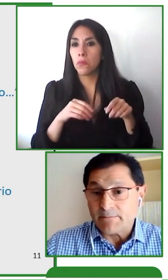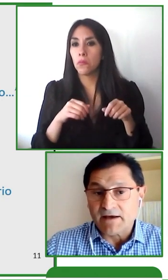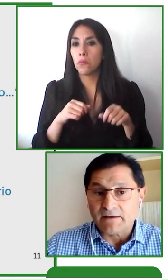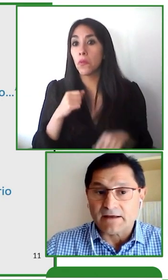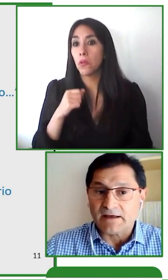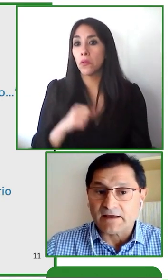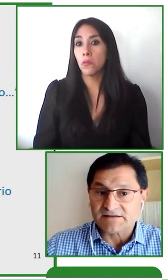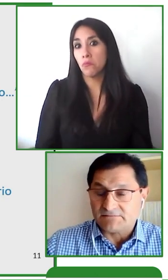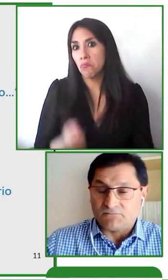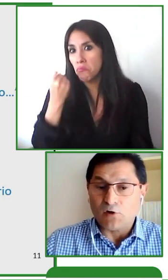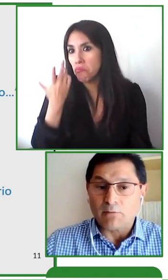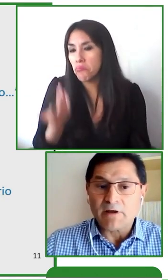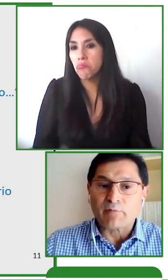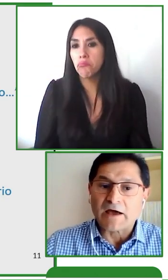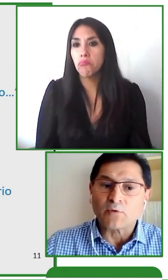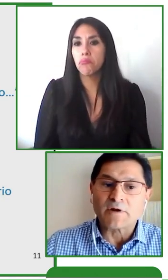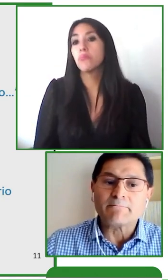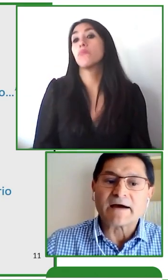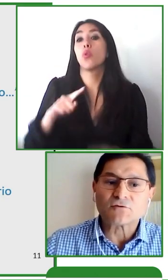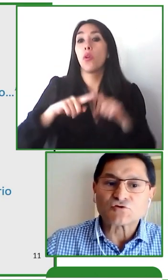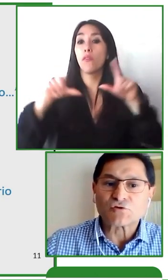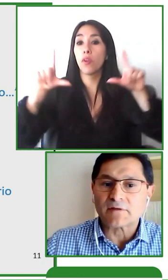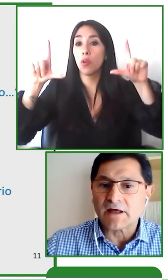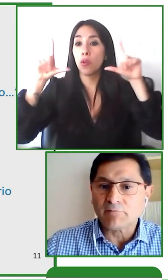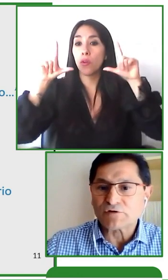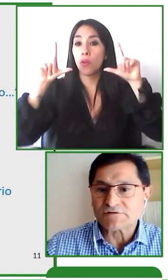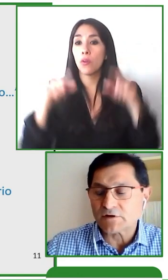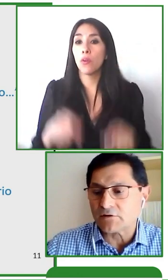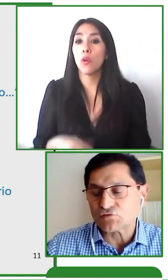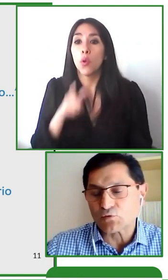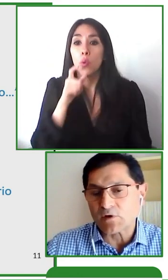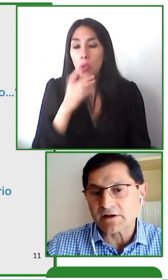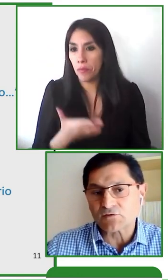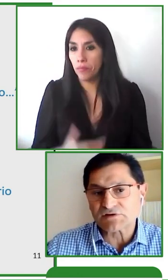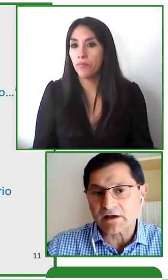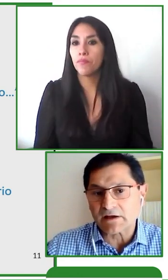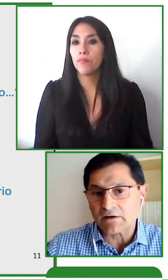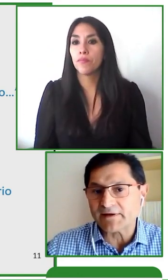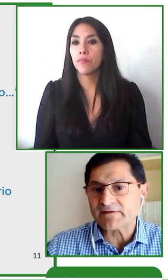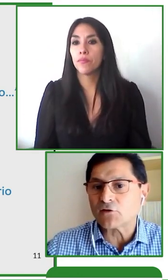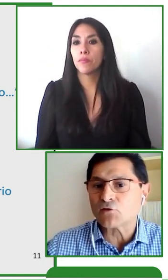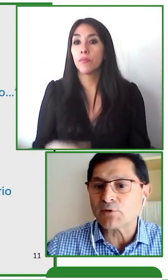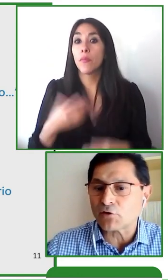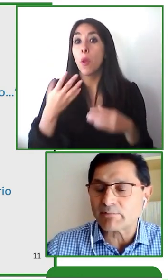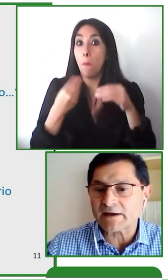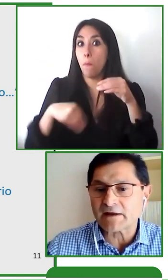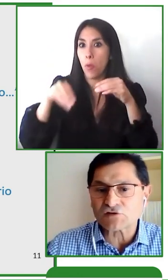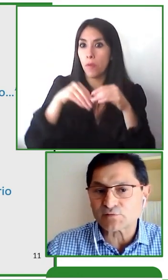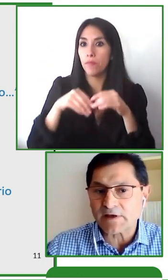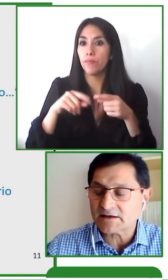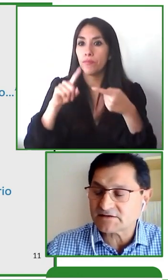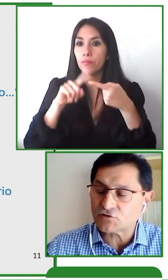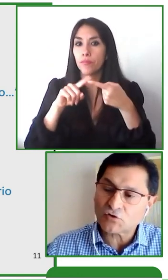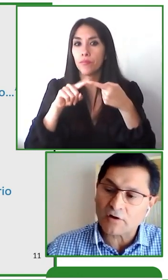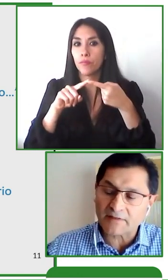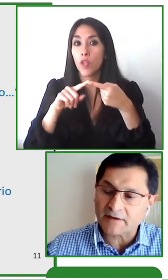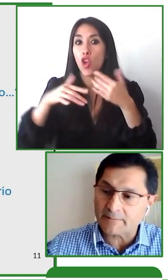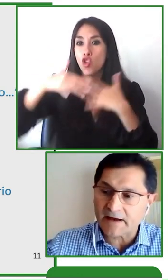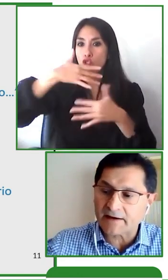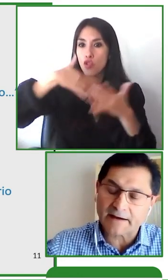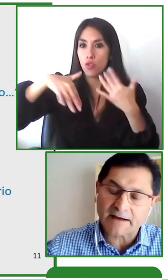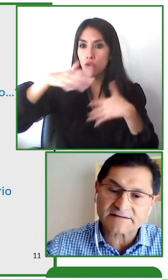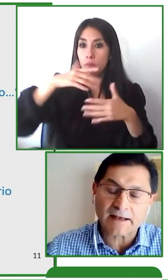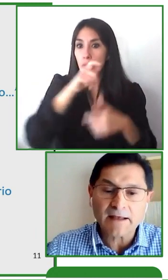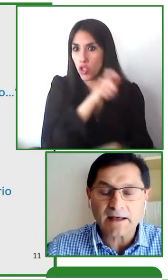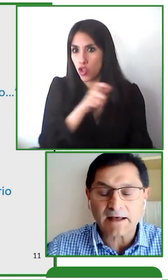el sistema es doble. Hay un impacto social, puesto que los usuarios aumentan el número y complejidad de sus viajes. No solo hacen